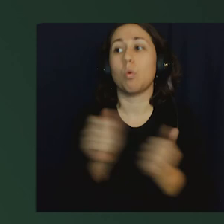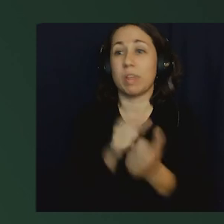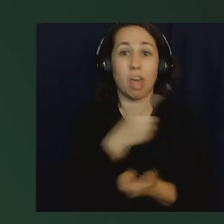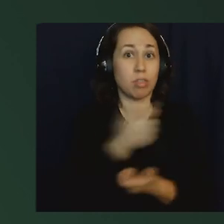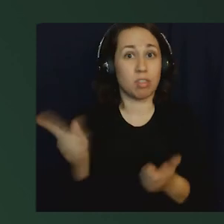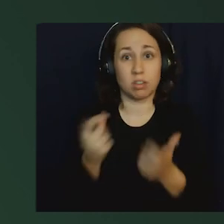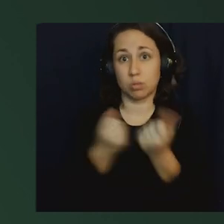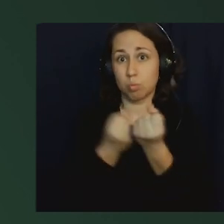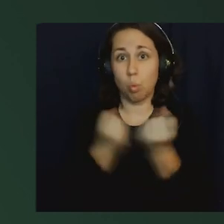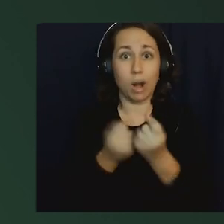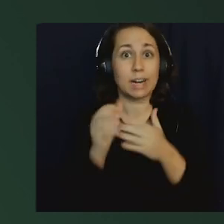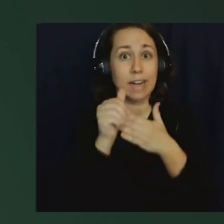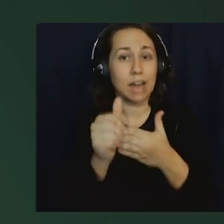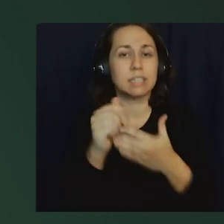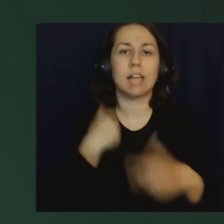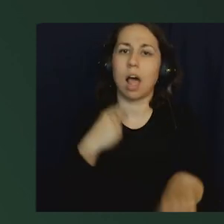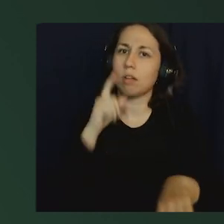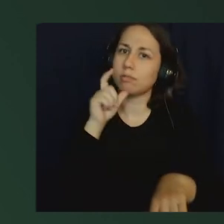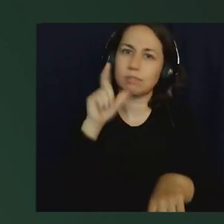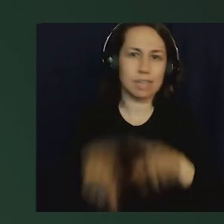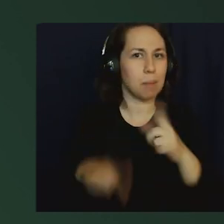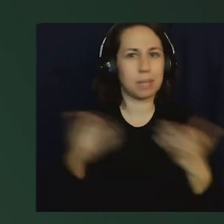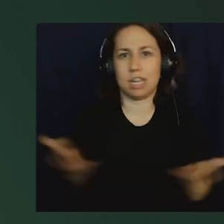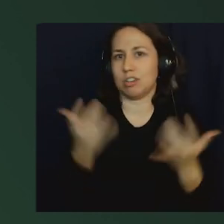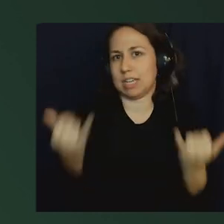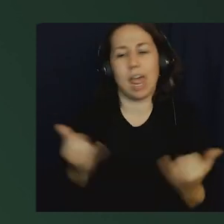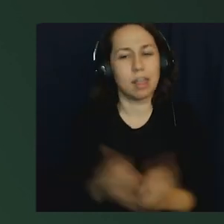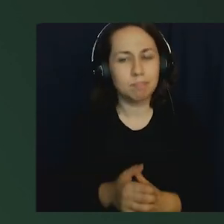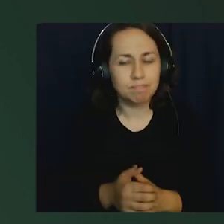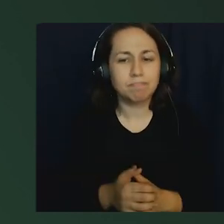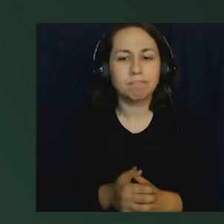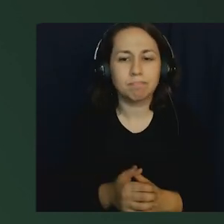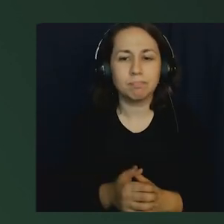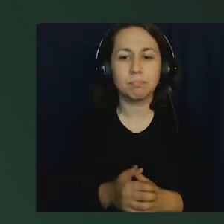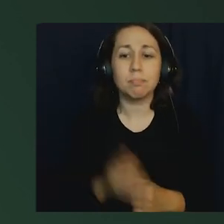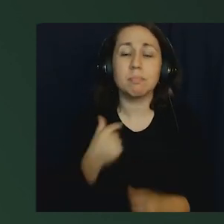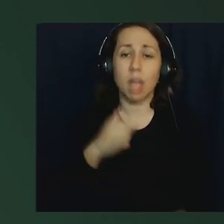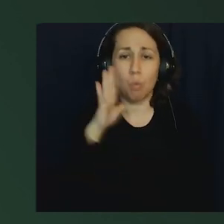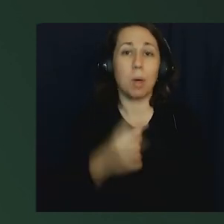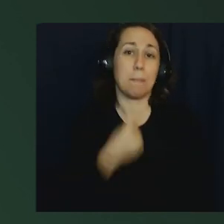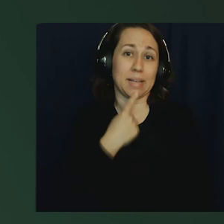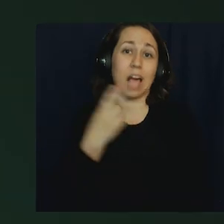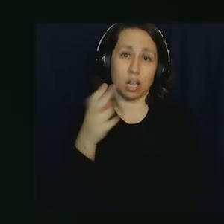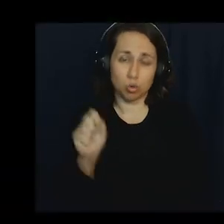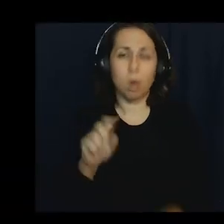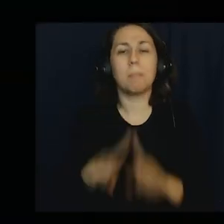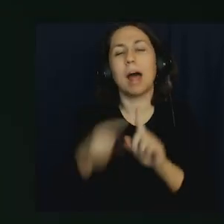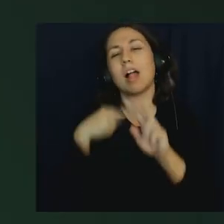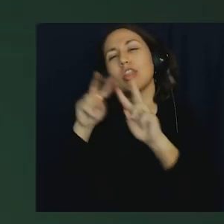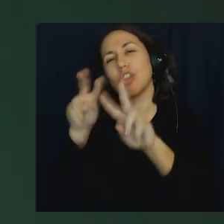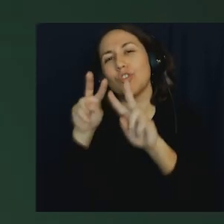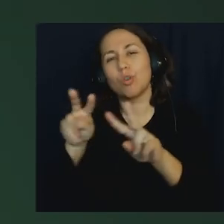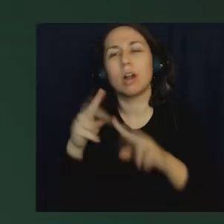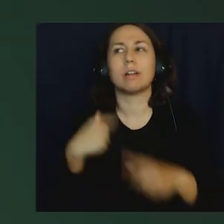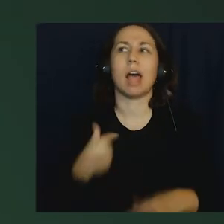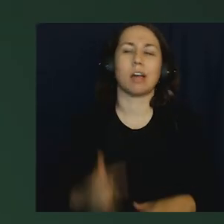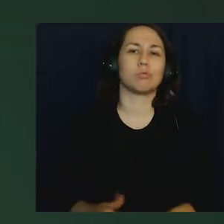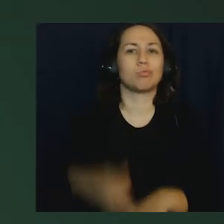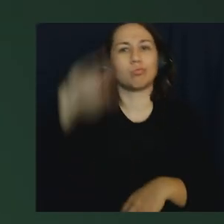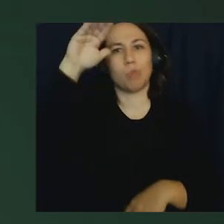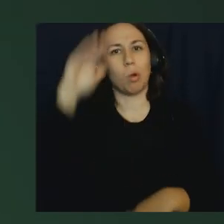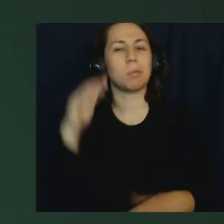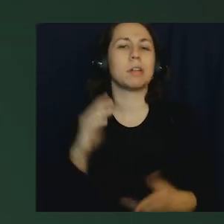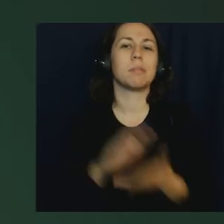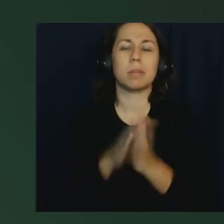maestros, consejeros, amigos y familiares, porque sin su apoyo y orientación no estaría aquí hoy. Aunque voy a extrañar